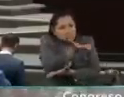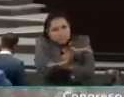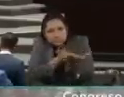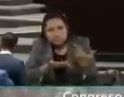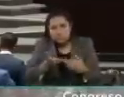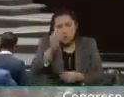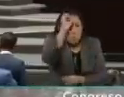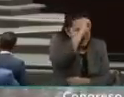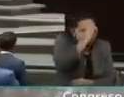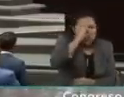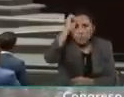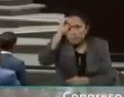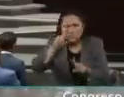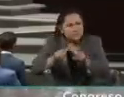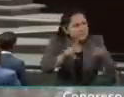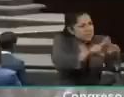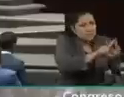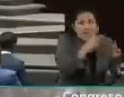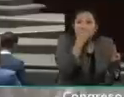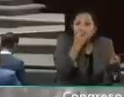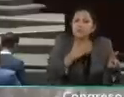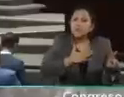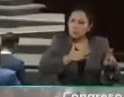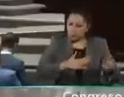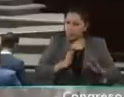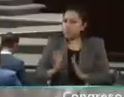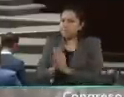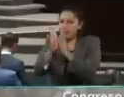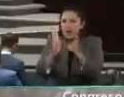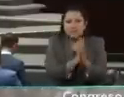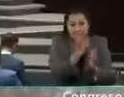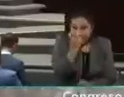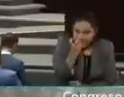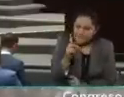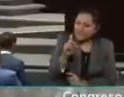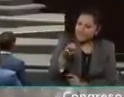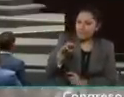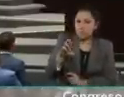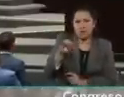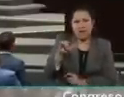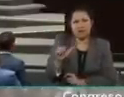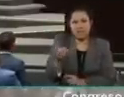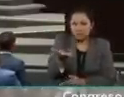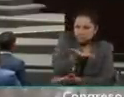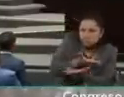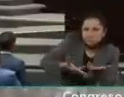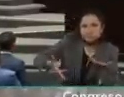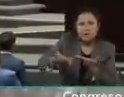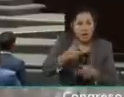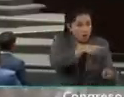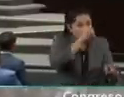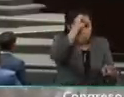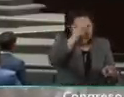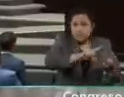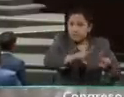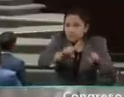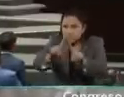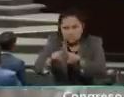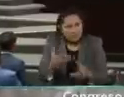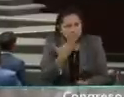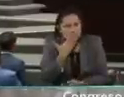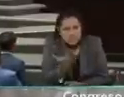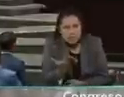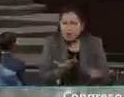democracia. Honremos la democracia, respetando la pluralidad. Nuestra vocación es a favor también de construir un México